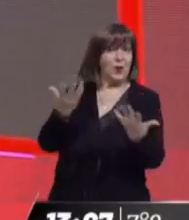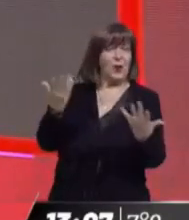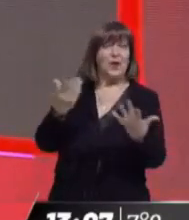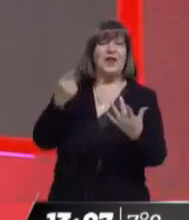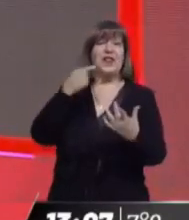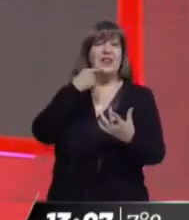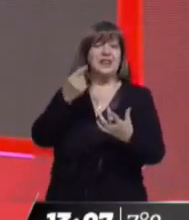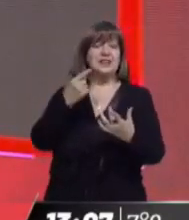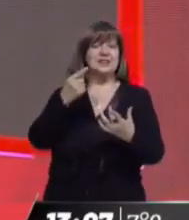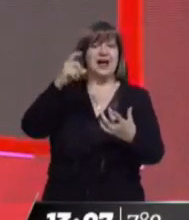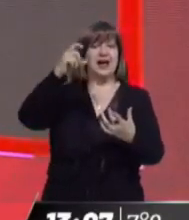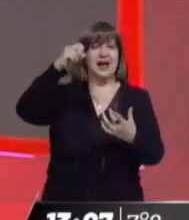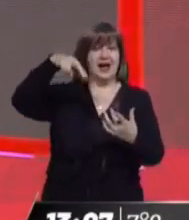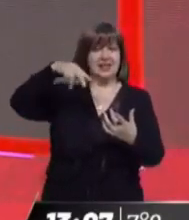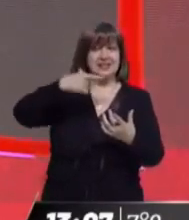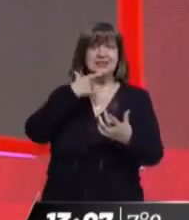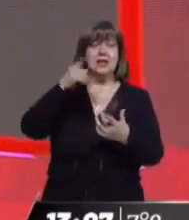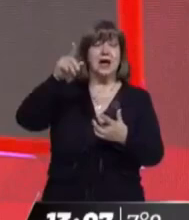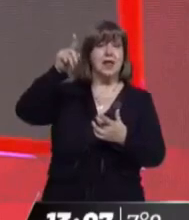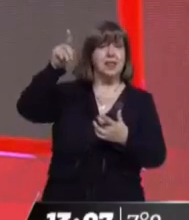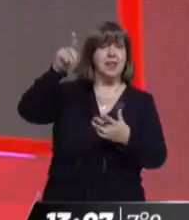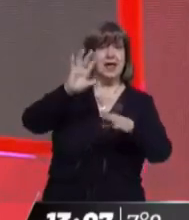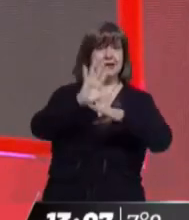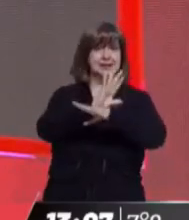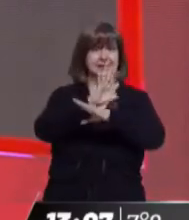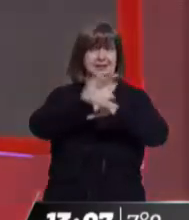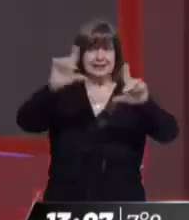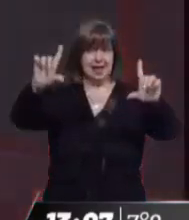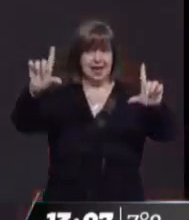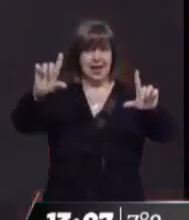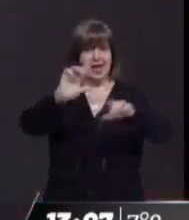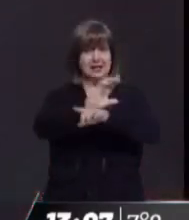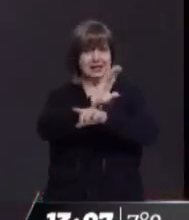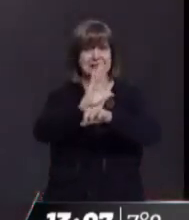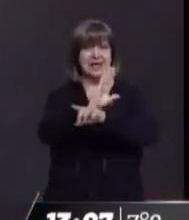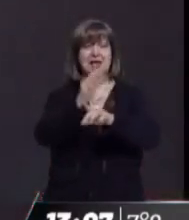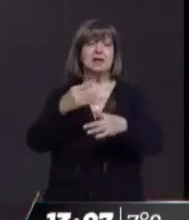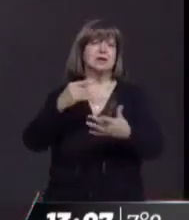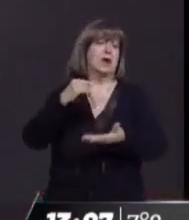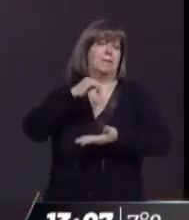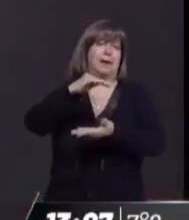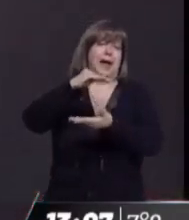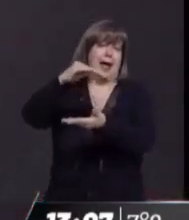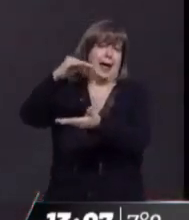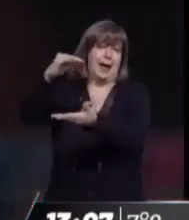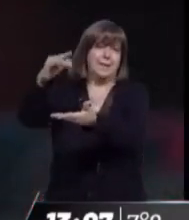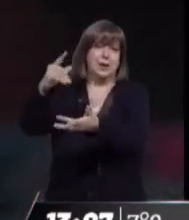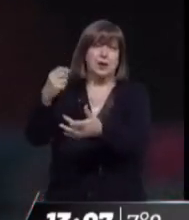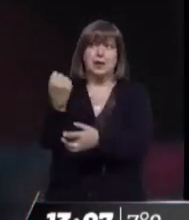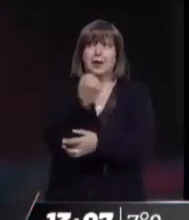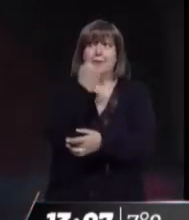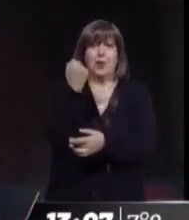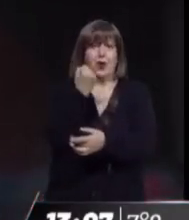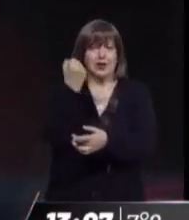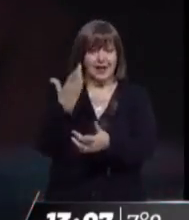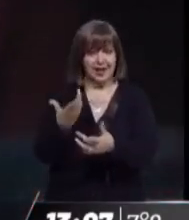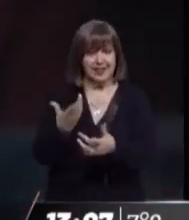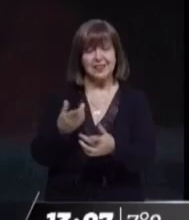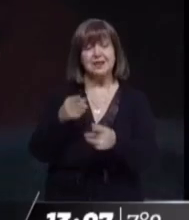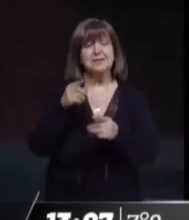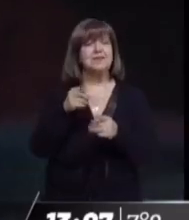Autor de Cannes, el cine de autor que tiene sus premios y su momento tan, pero tan